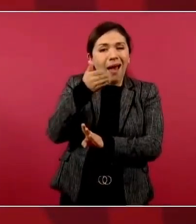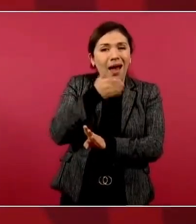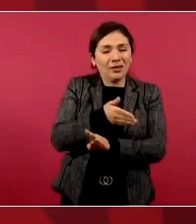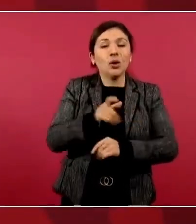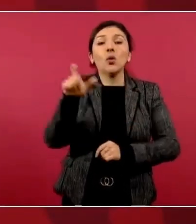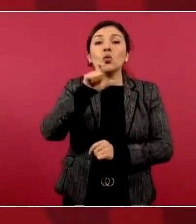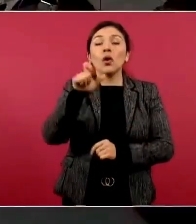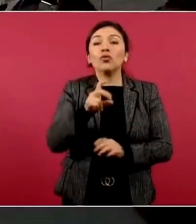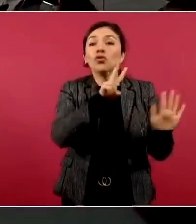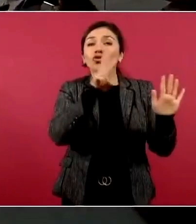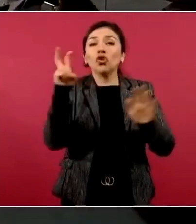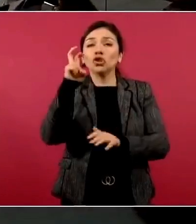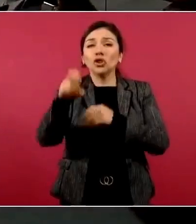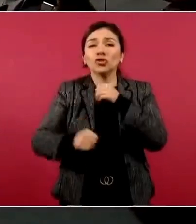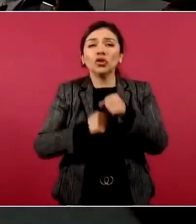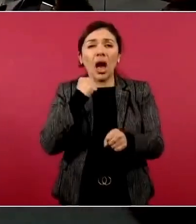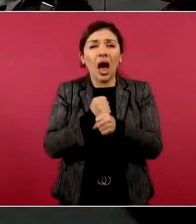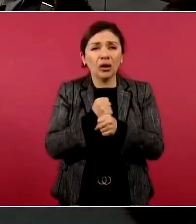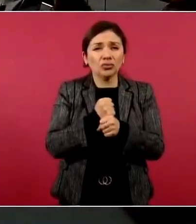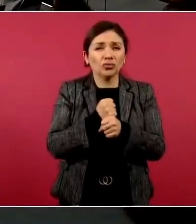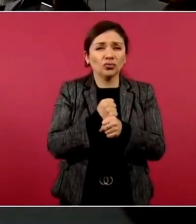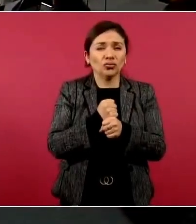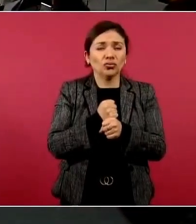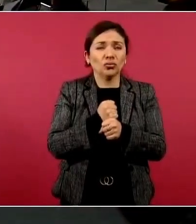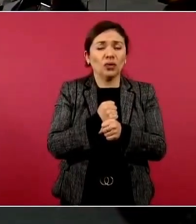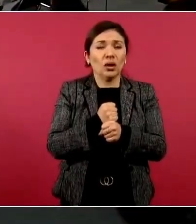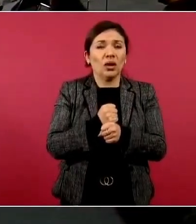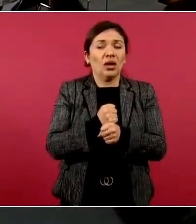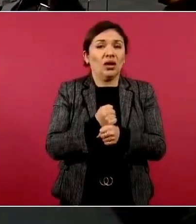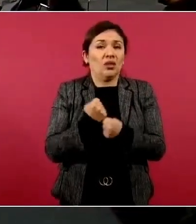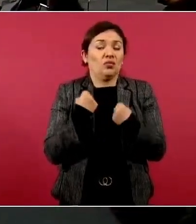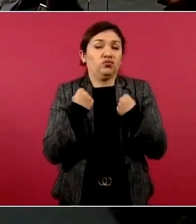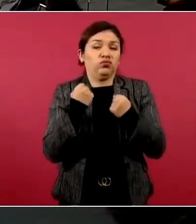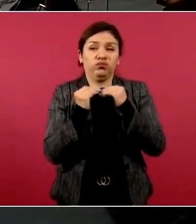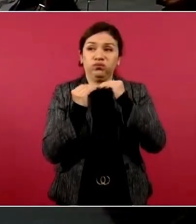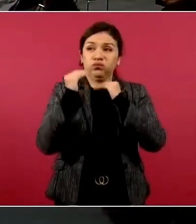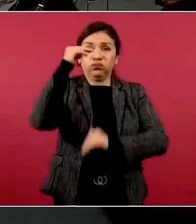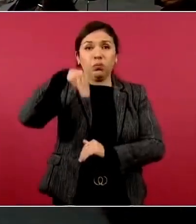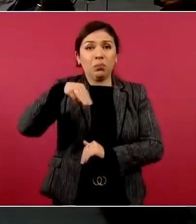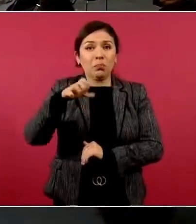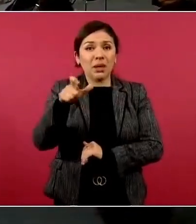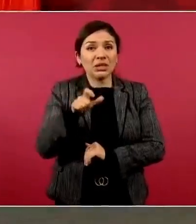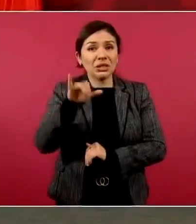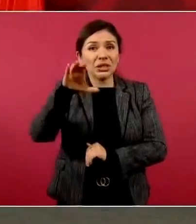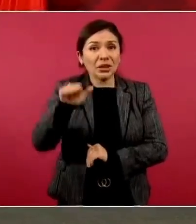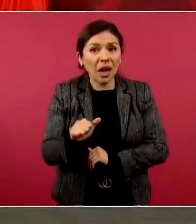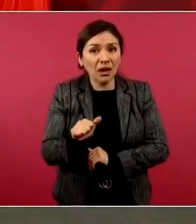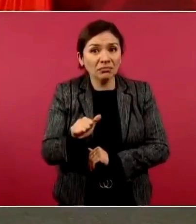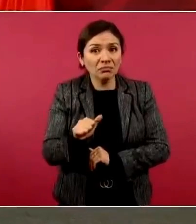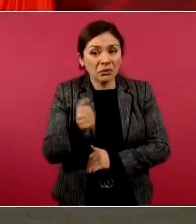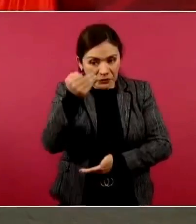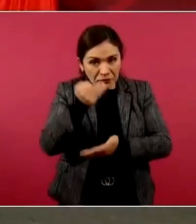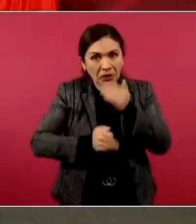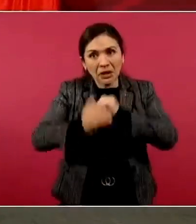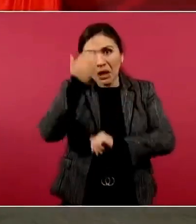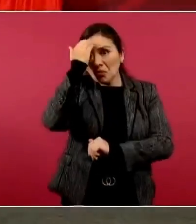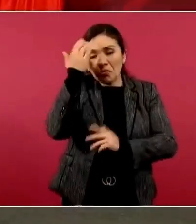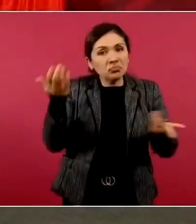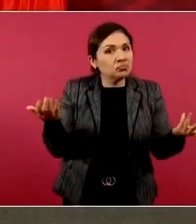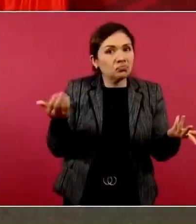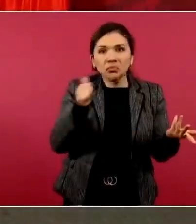dominación de los mexicas, ¿sí?, no se conocen